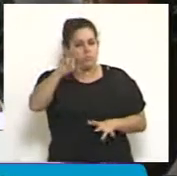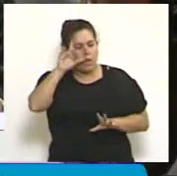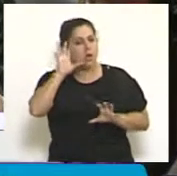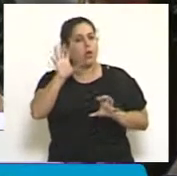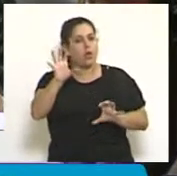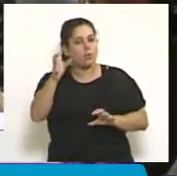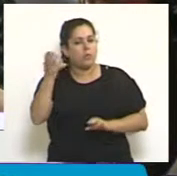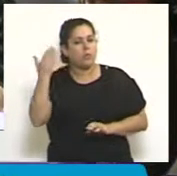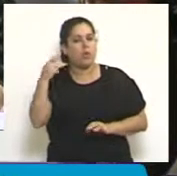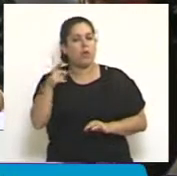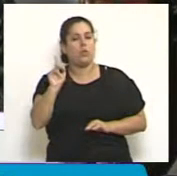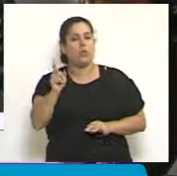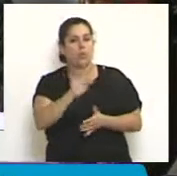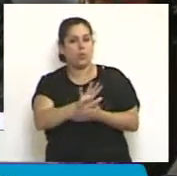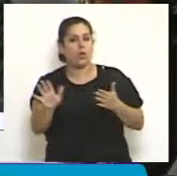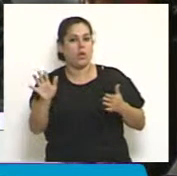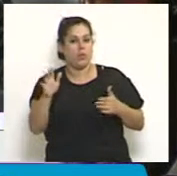la Nación.